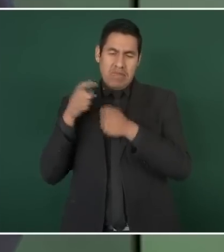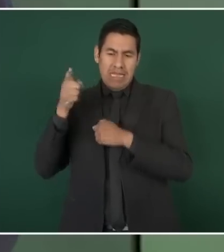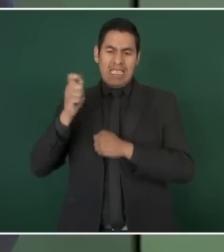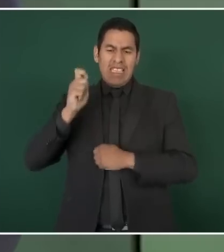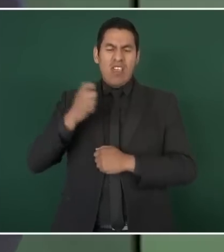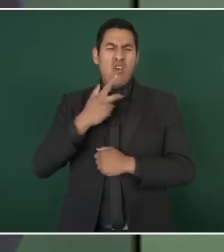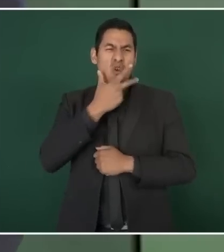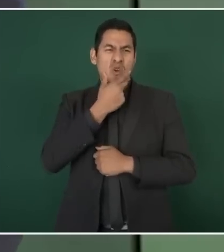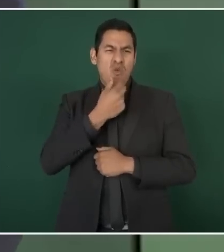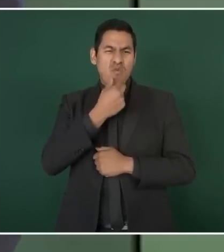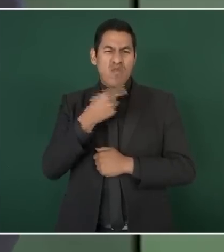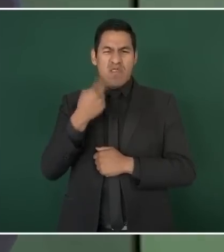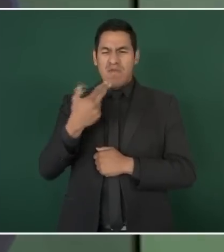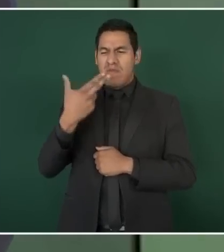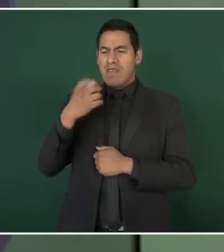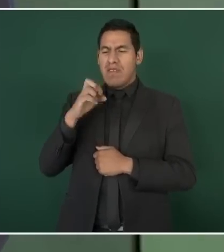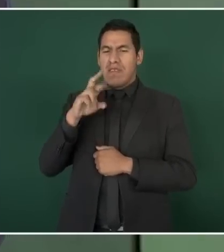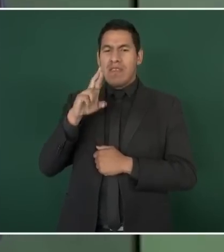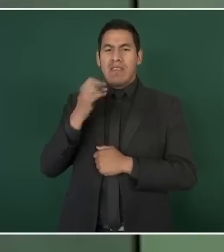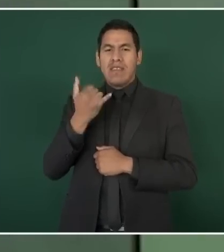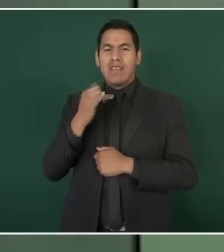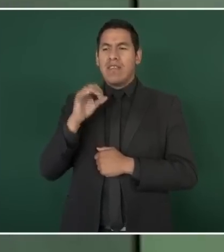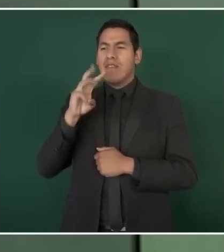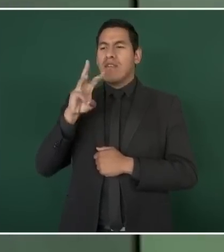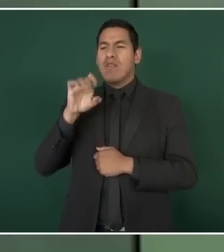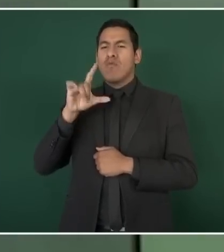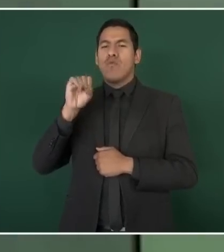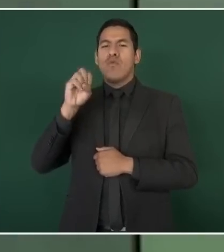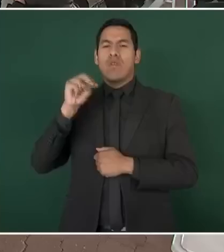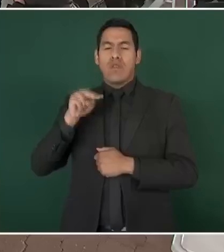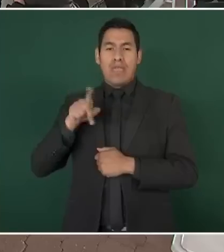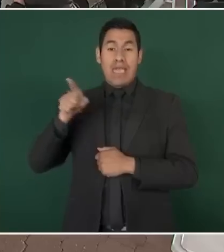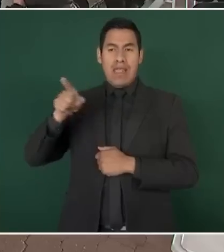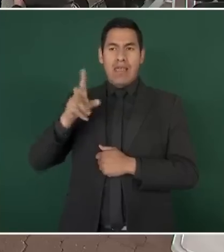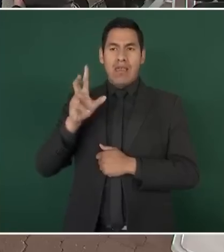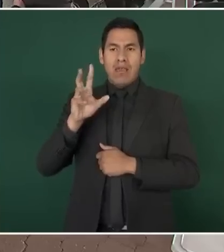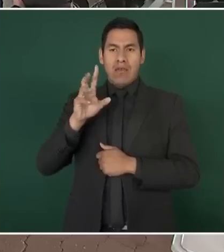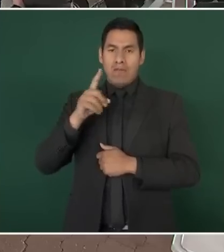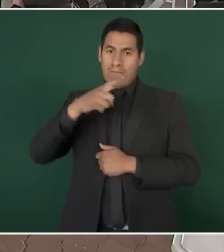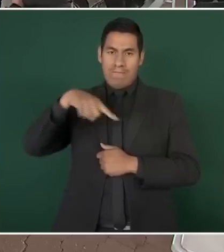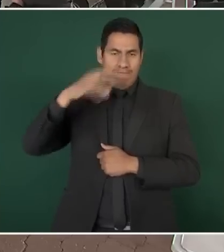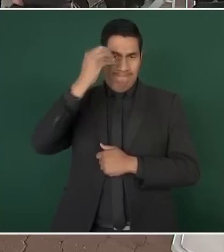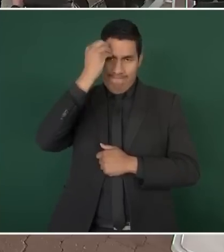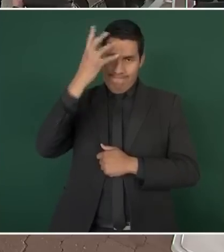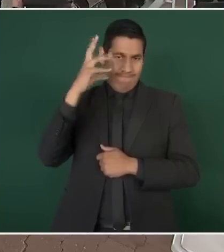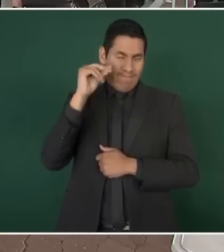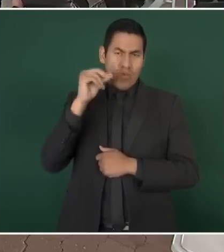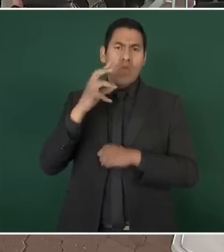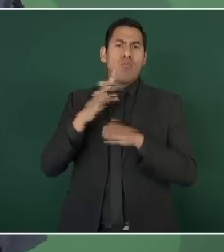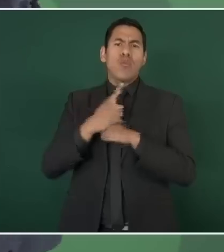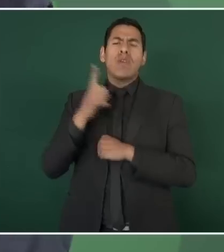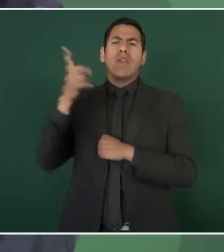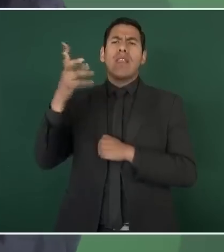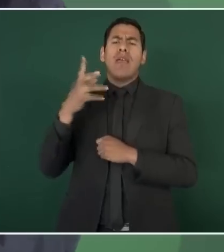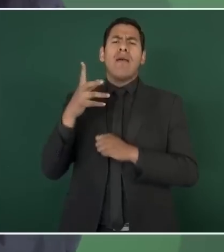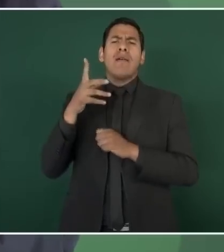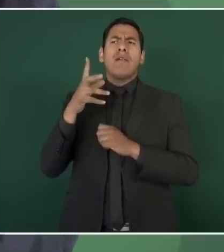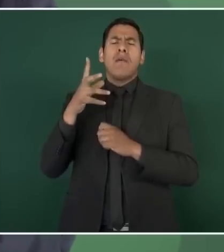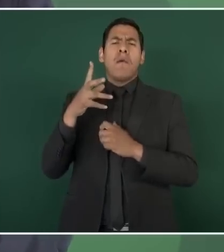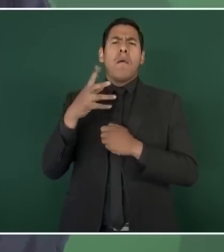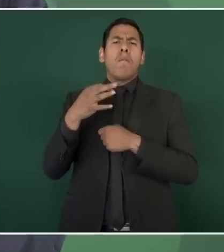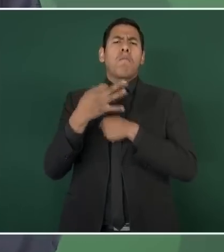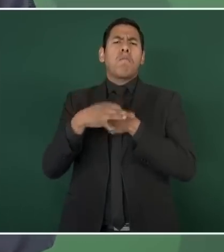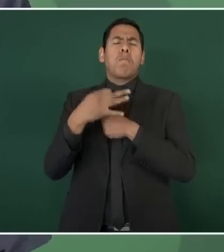Henry Wilson, a quien nunca se debe olvidar por ser el embajador